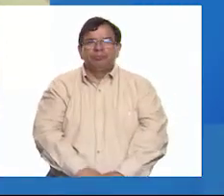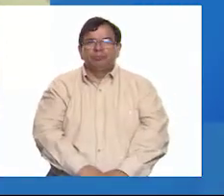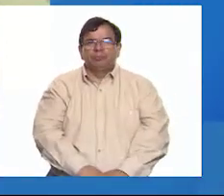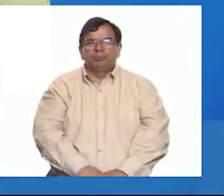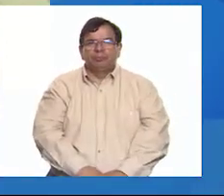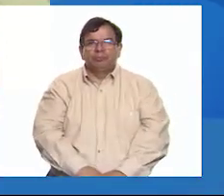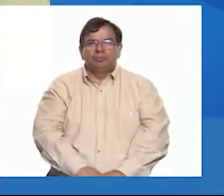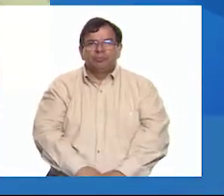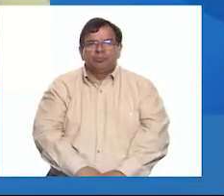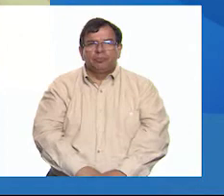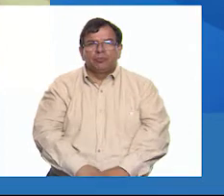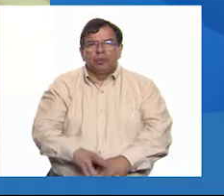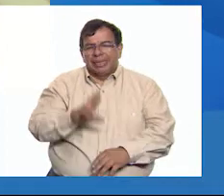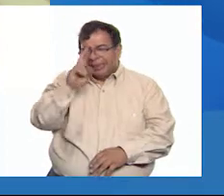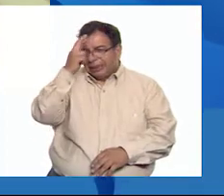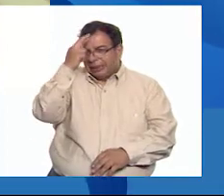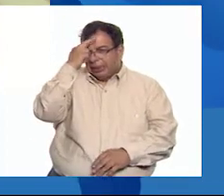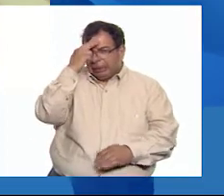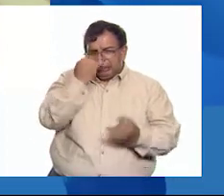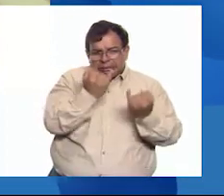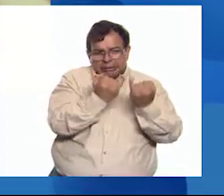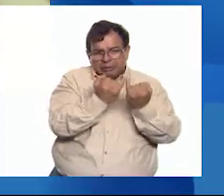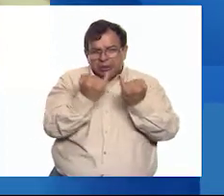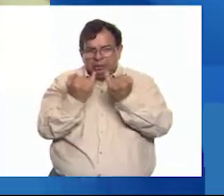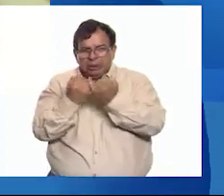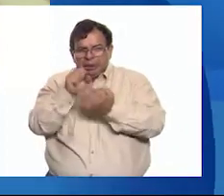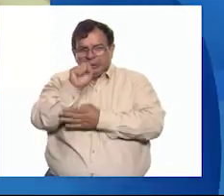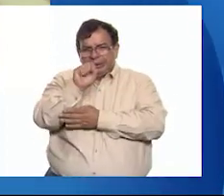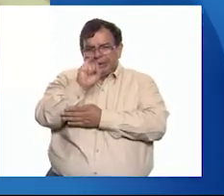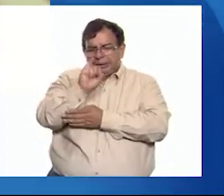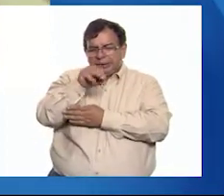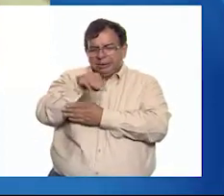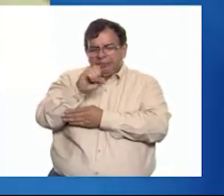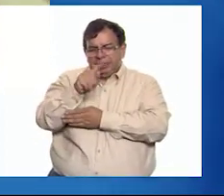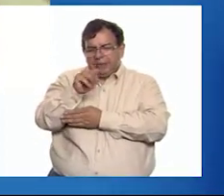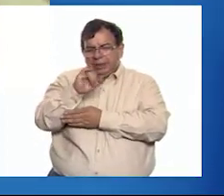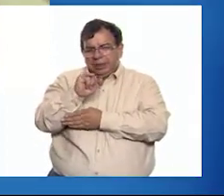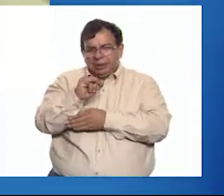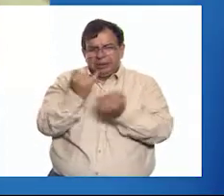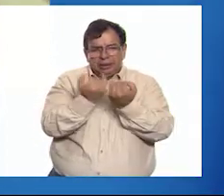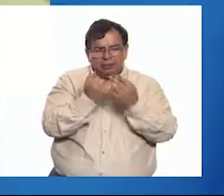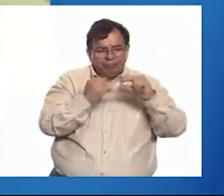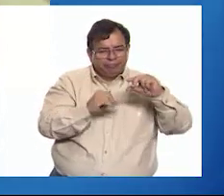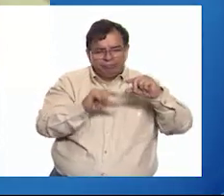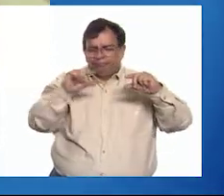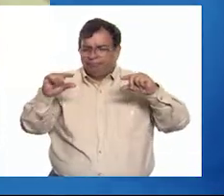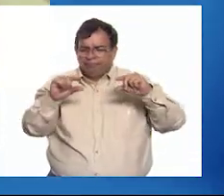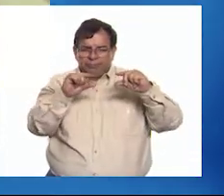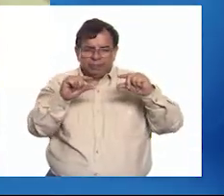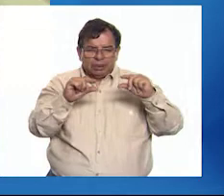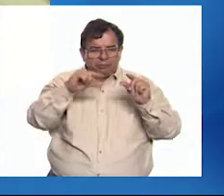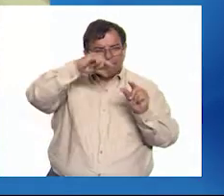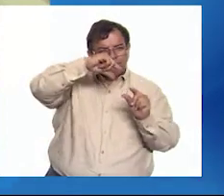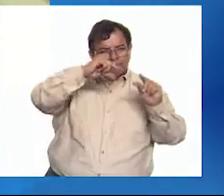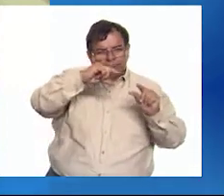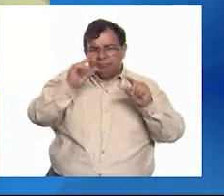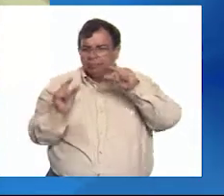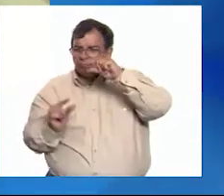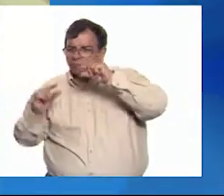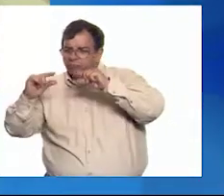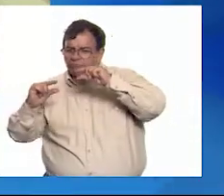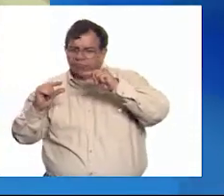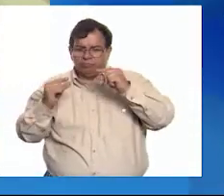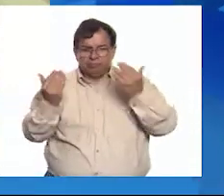Recuerden que es paciencia y la simetría es una relación de tamaño, forma y posición.